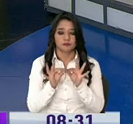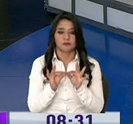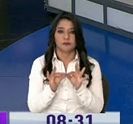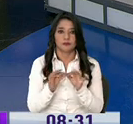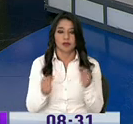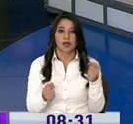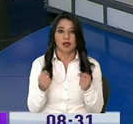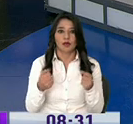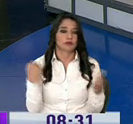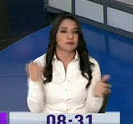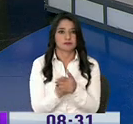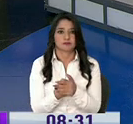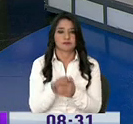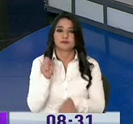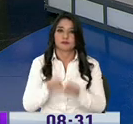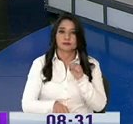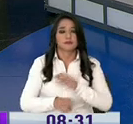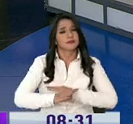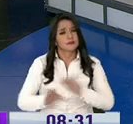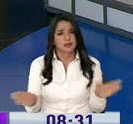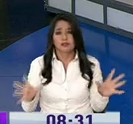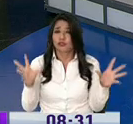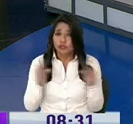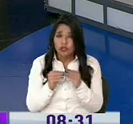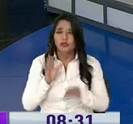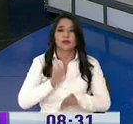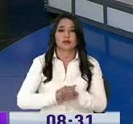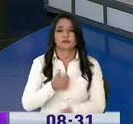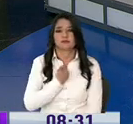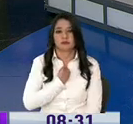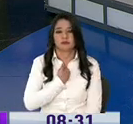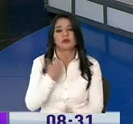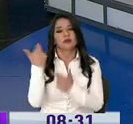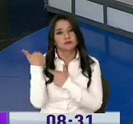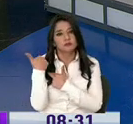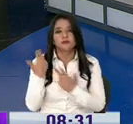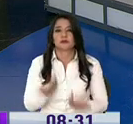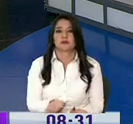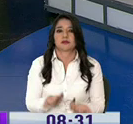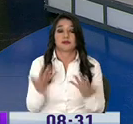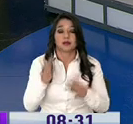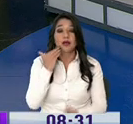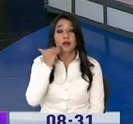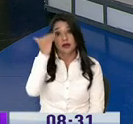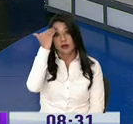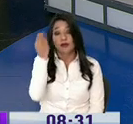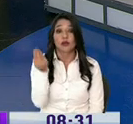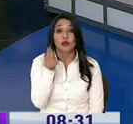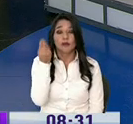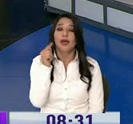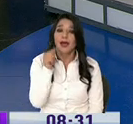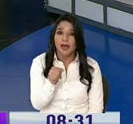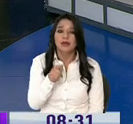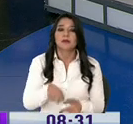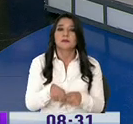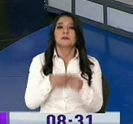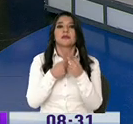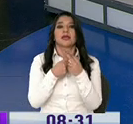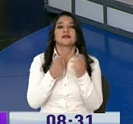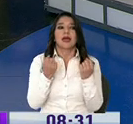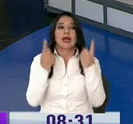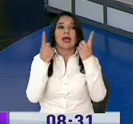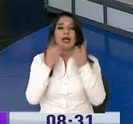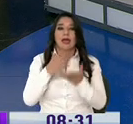autos, se daña. Entonces, todo eso es porque realmente cuando ya somos adultos jóvenes, ahí recién, voy a